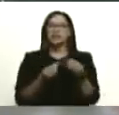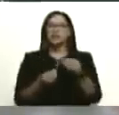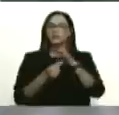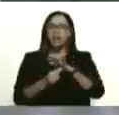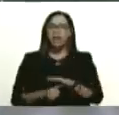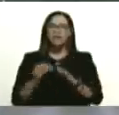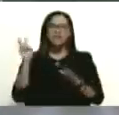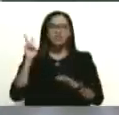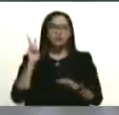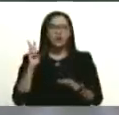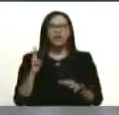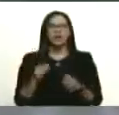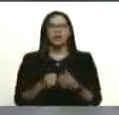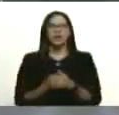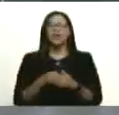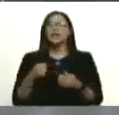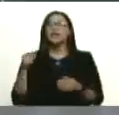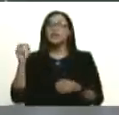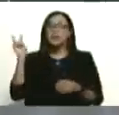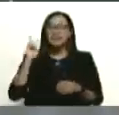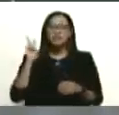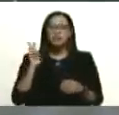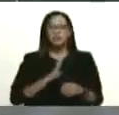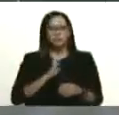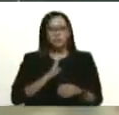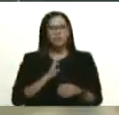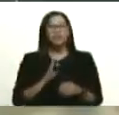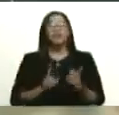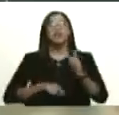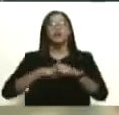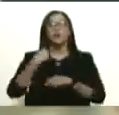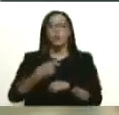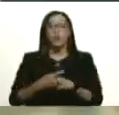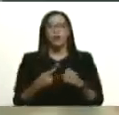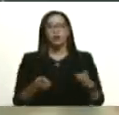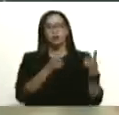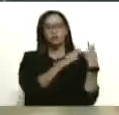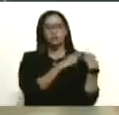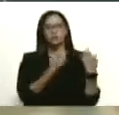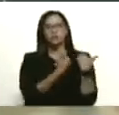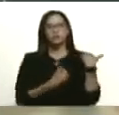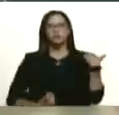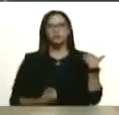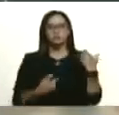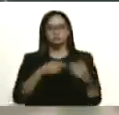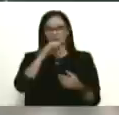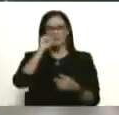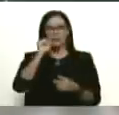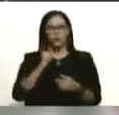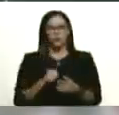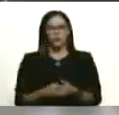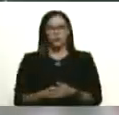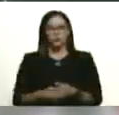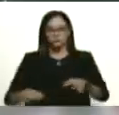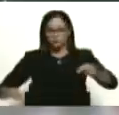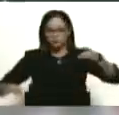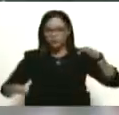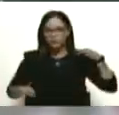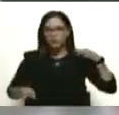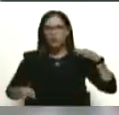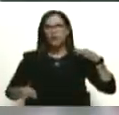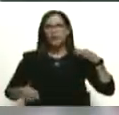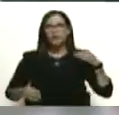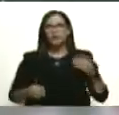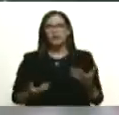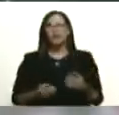y el Estado venezolano, la República venezolana, luego de que asume la presidencia el presidente Nicolás Maduro, que arrancó el